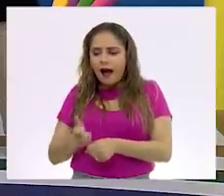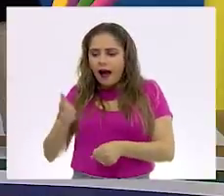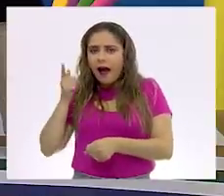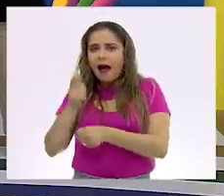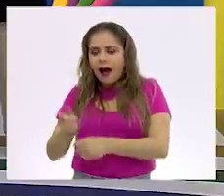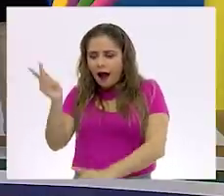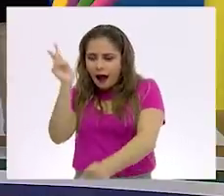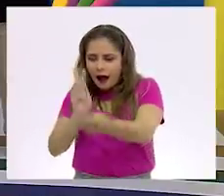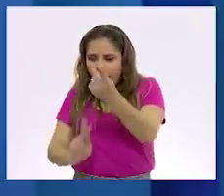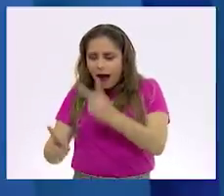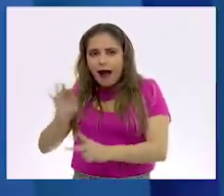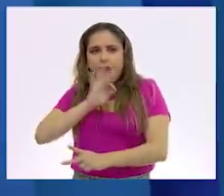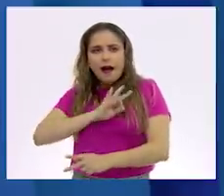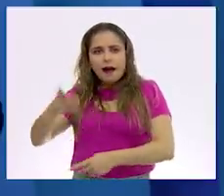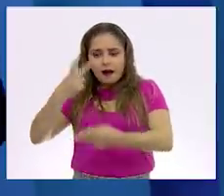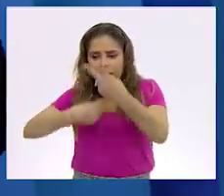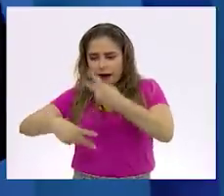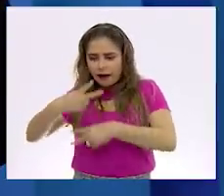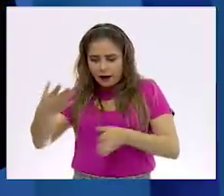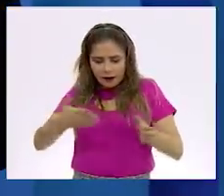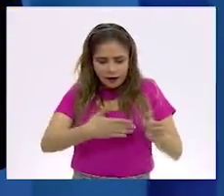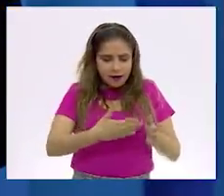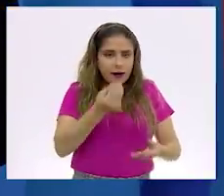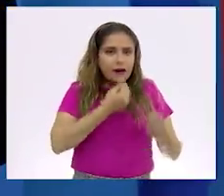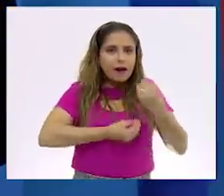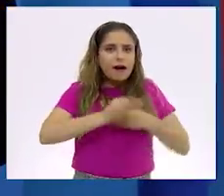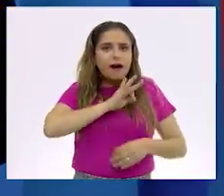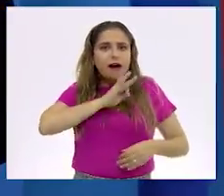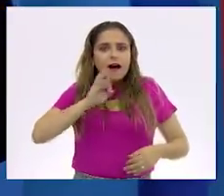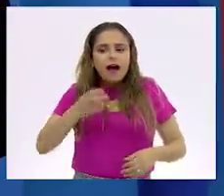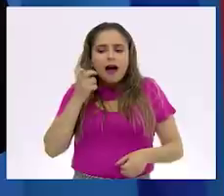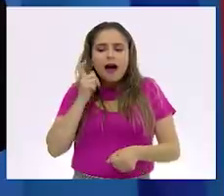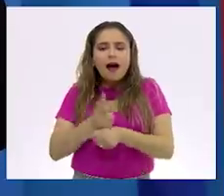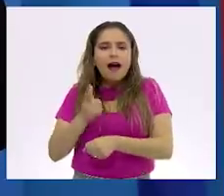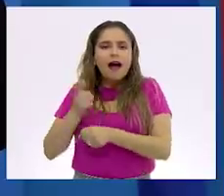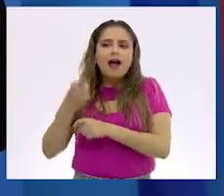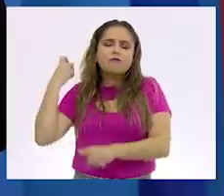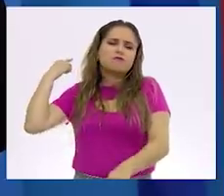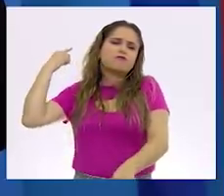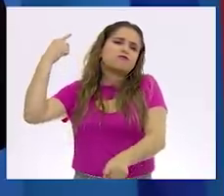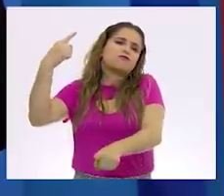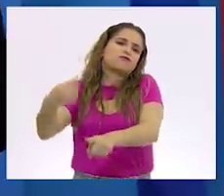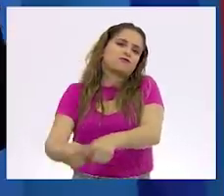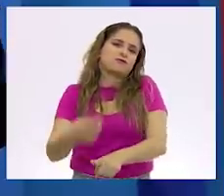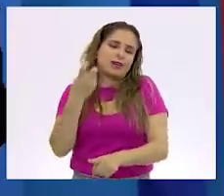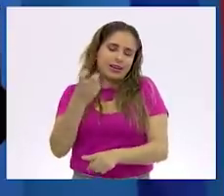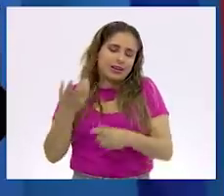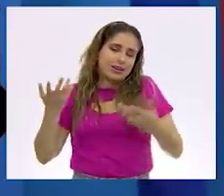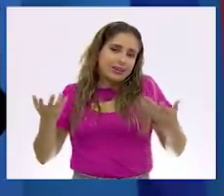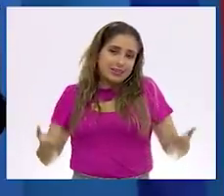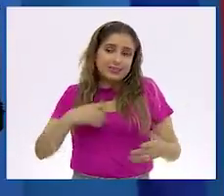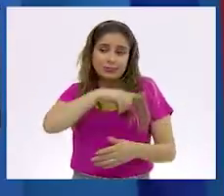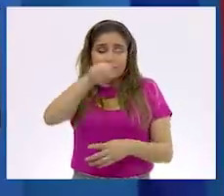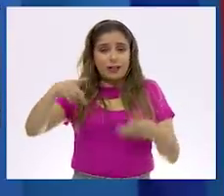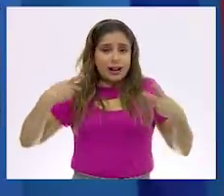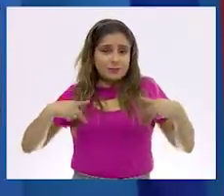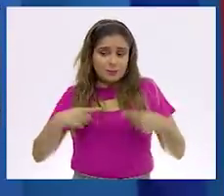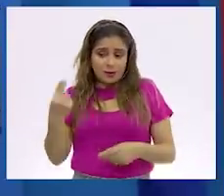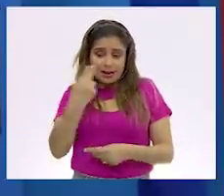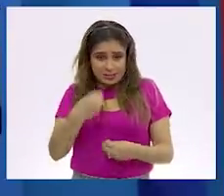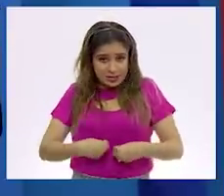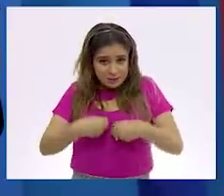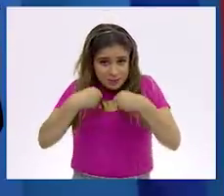de las plantas. En efecto, las personas necesitan de la naturaleza para sobrevivir, al